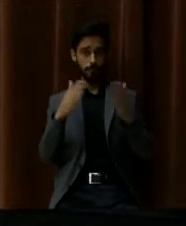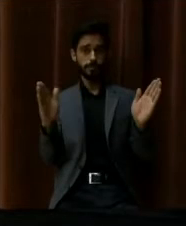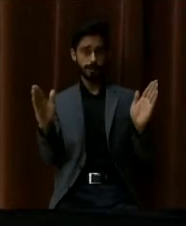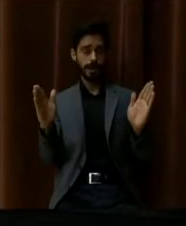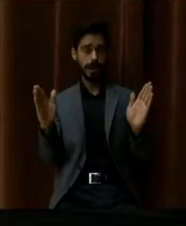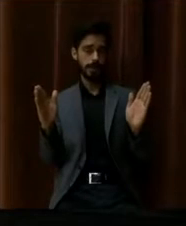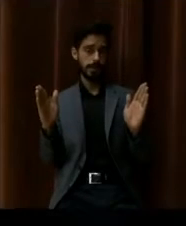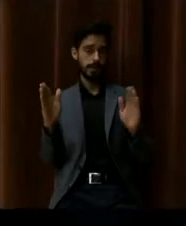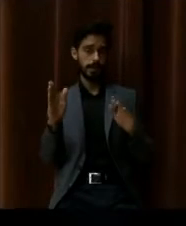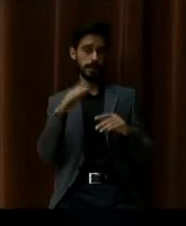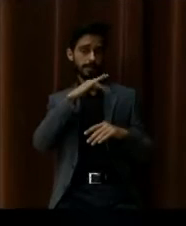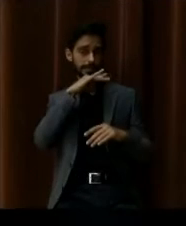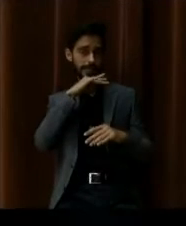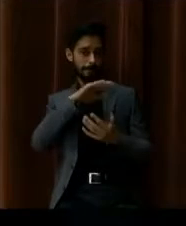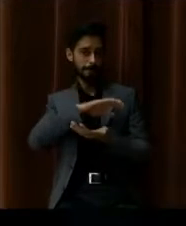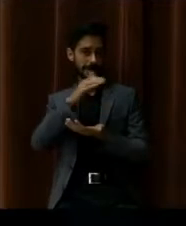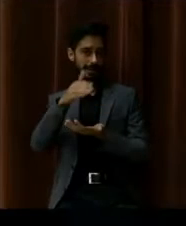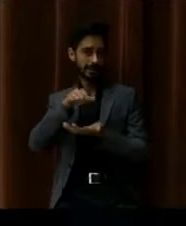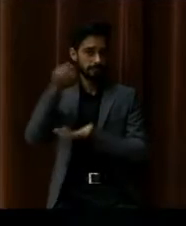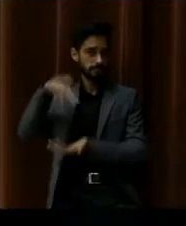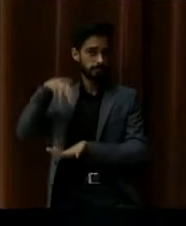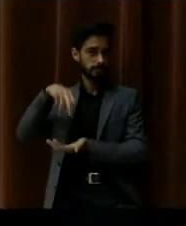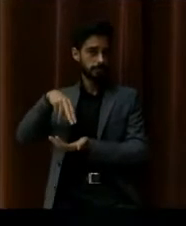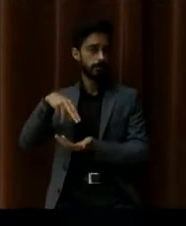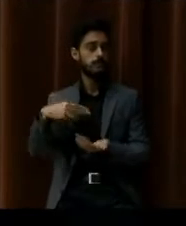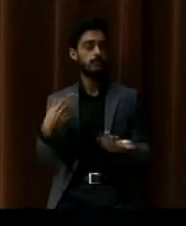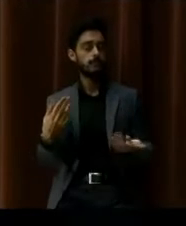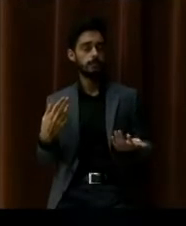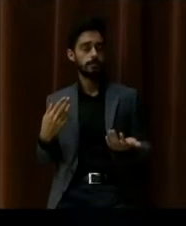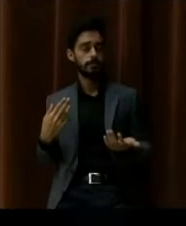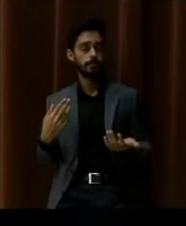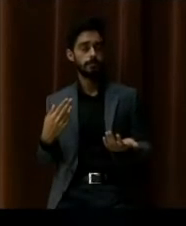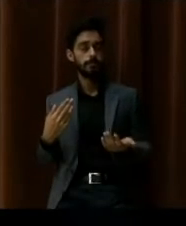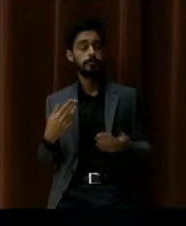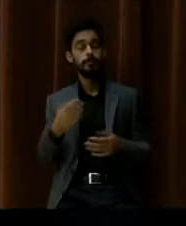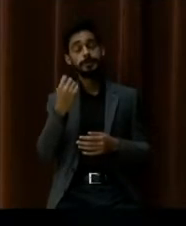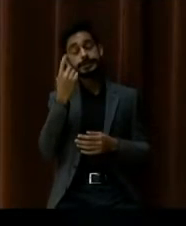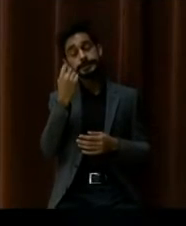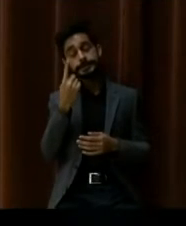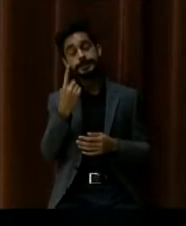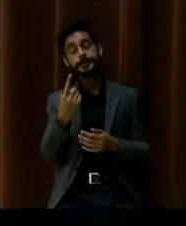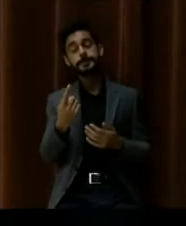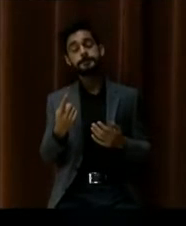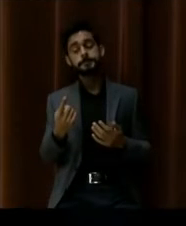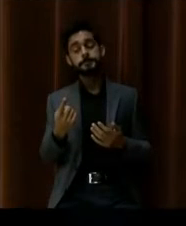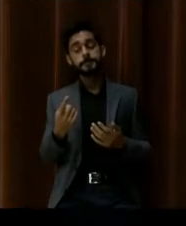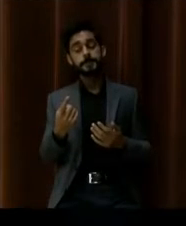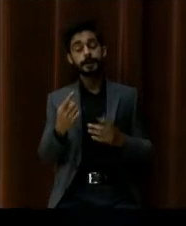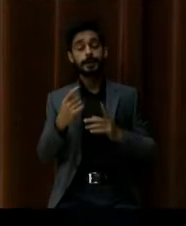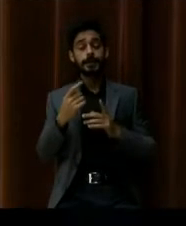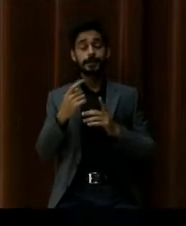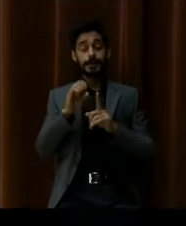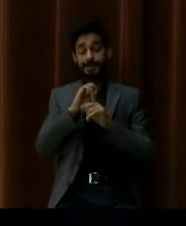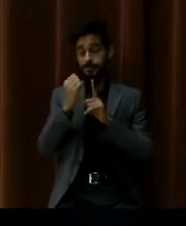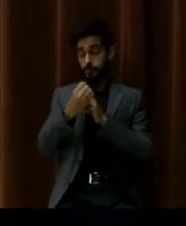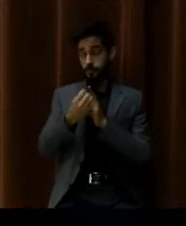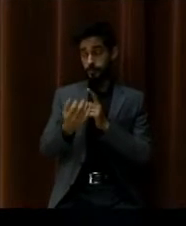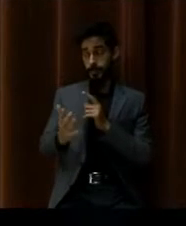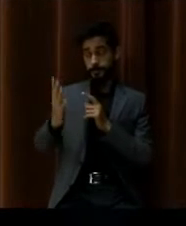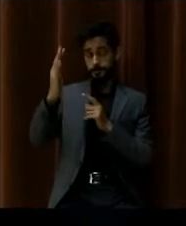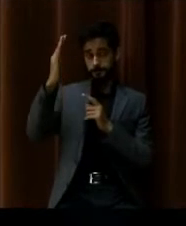como dijo el presidente del comité entrante la situación es que en el pasado han venido administraciones